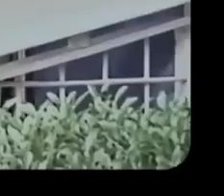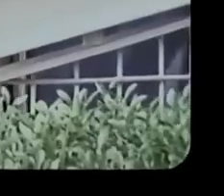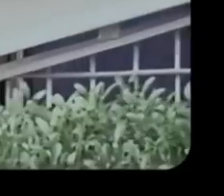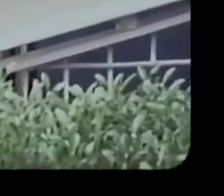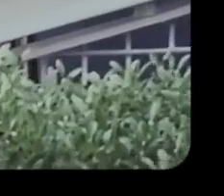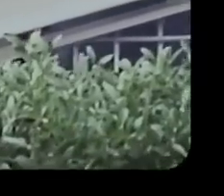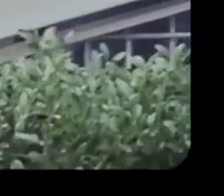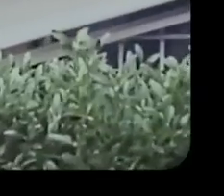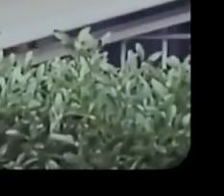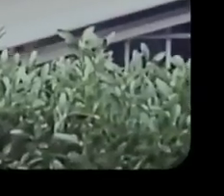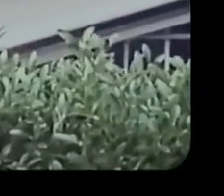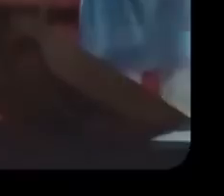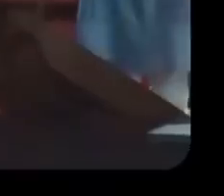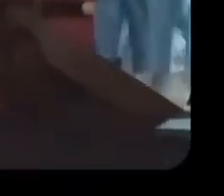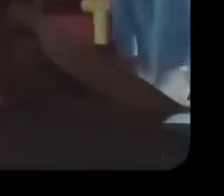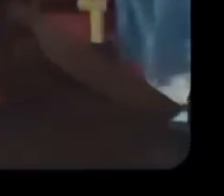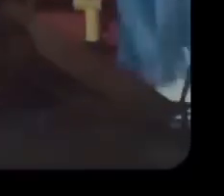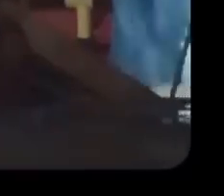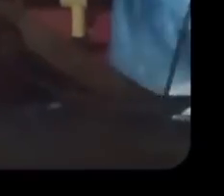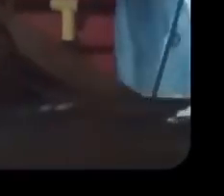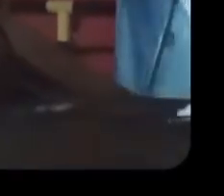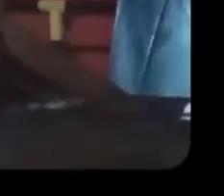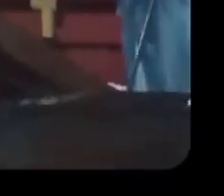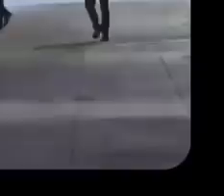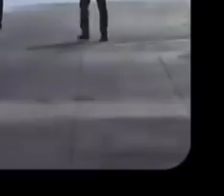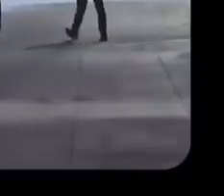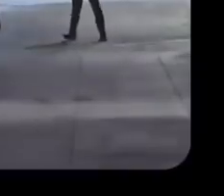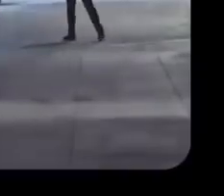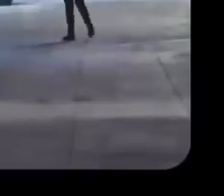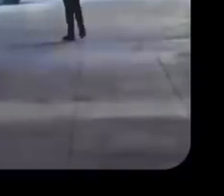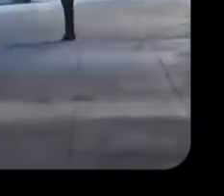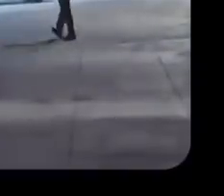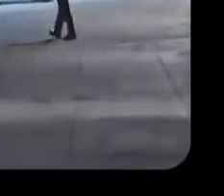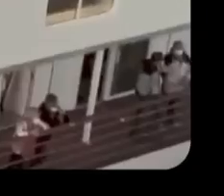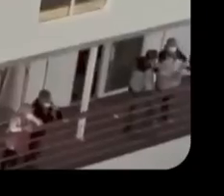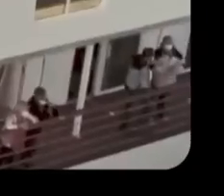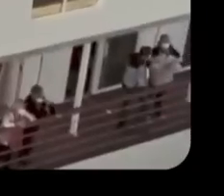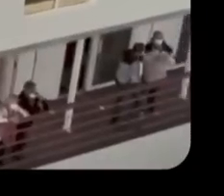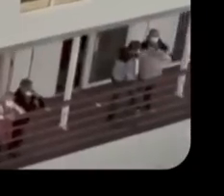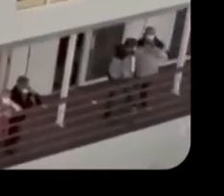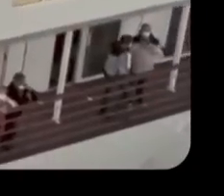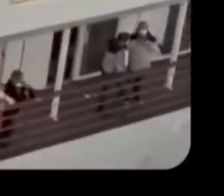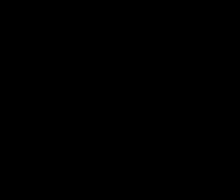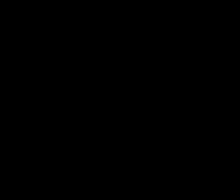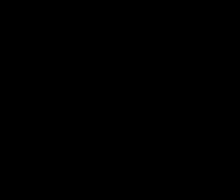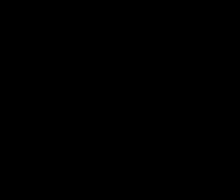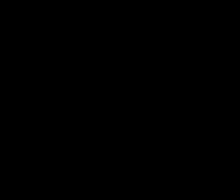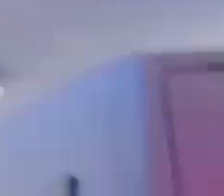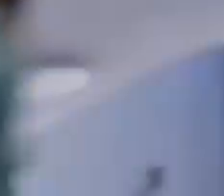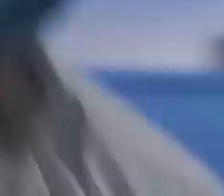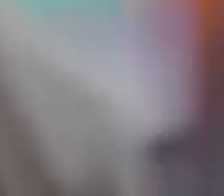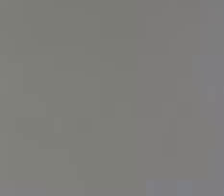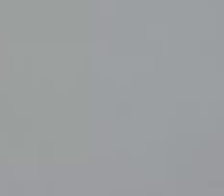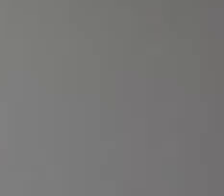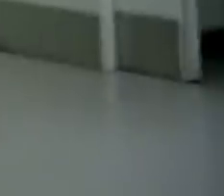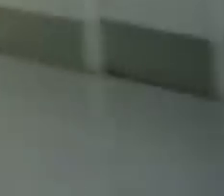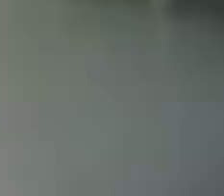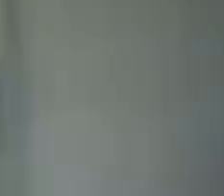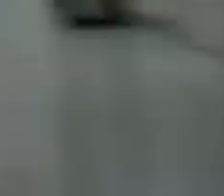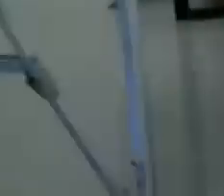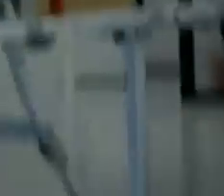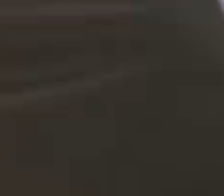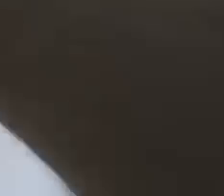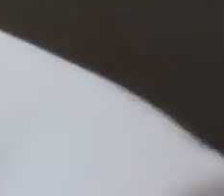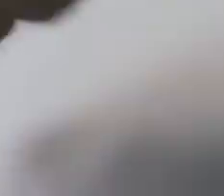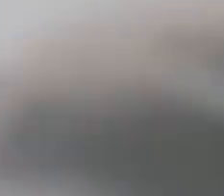mismas. Que nos íbamos a enfrentar a desafíos impensados. Nadie. Pero en CASMU